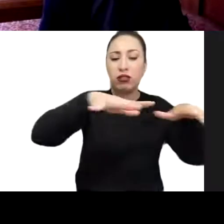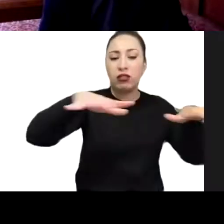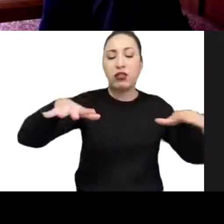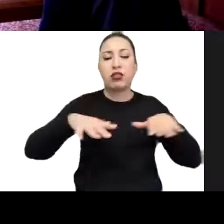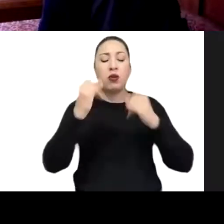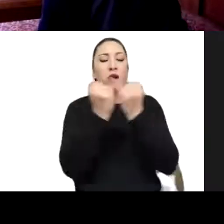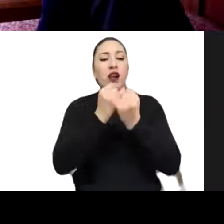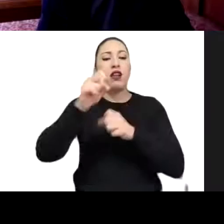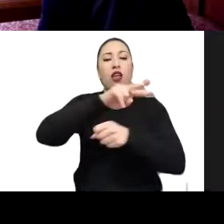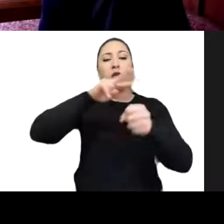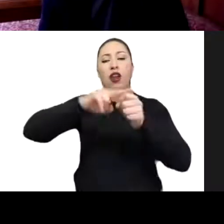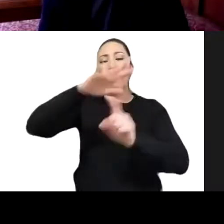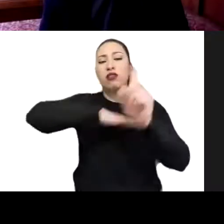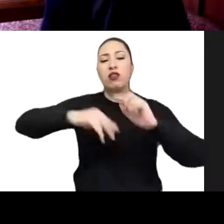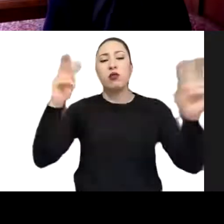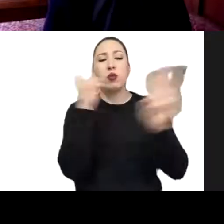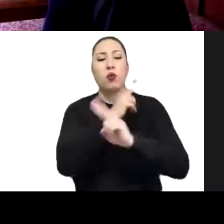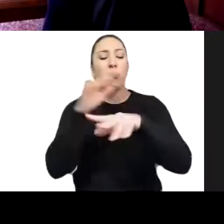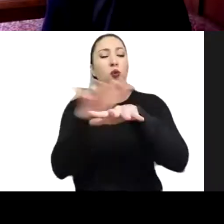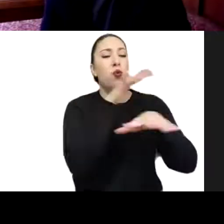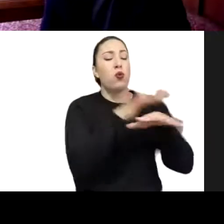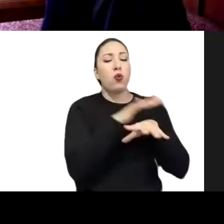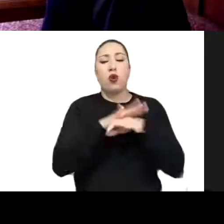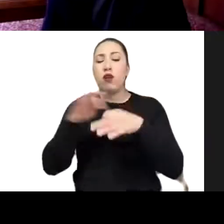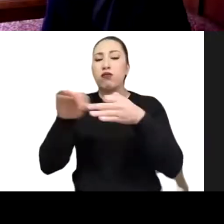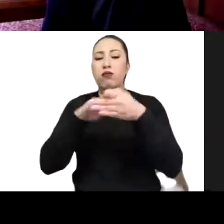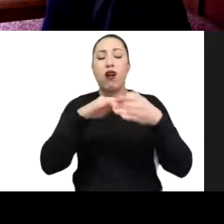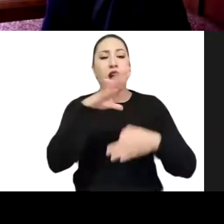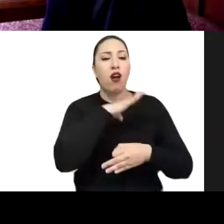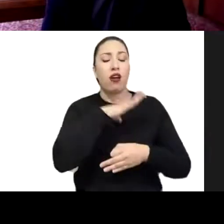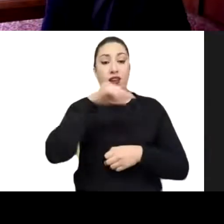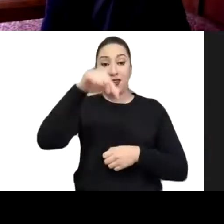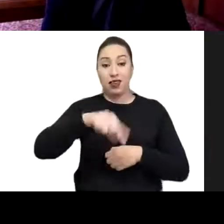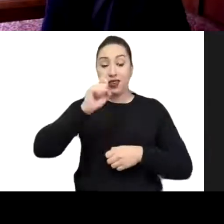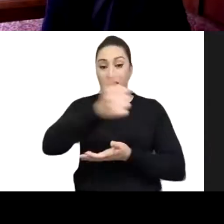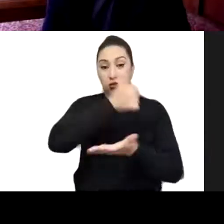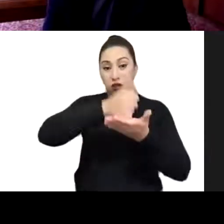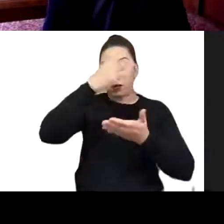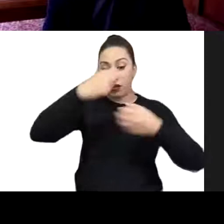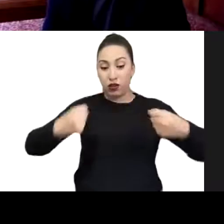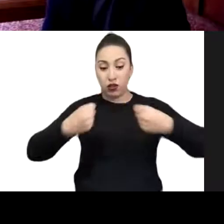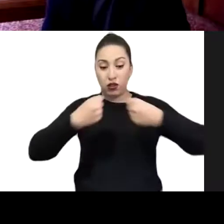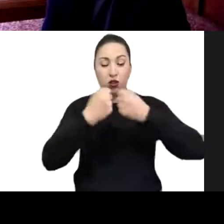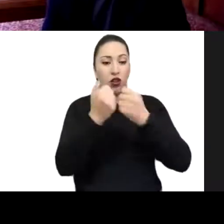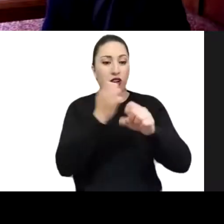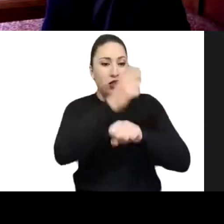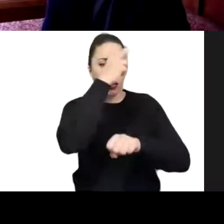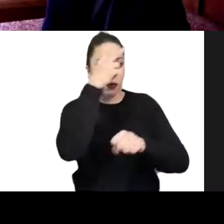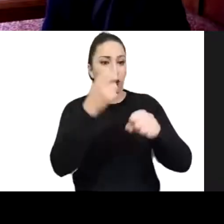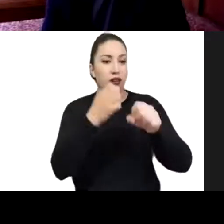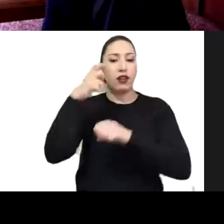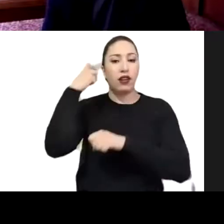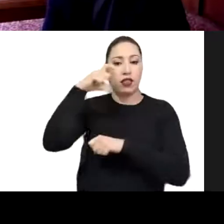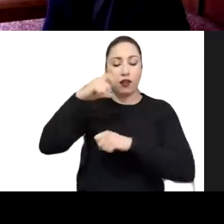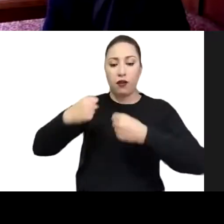cambio climático. De manera muy breve y puntual, mencionar que el Valle de México enfrenta en particular una crisis en términos